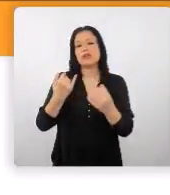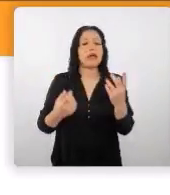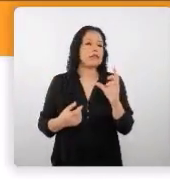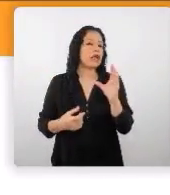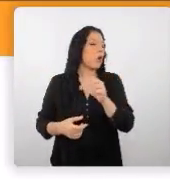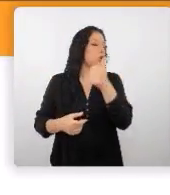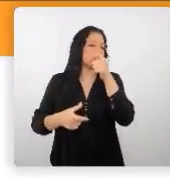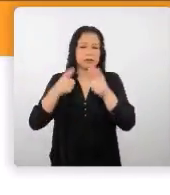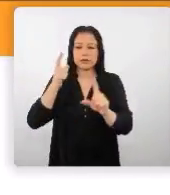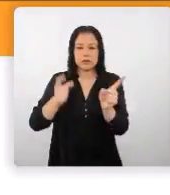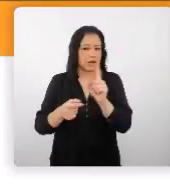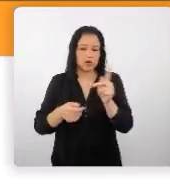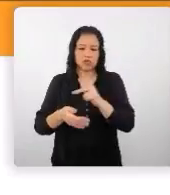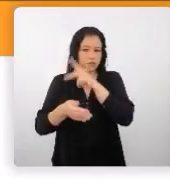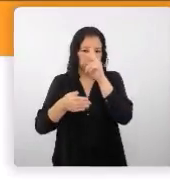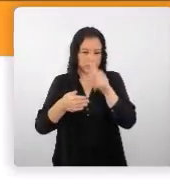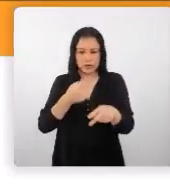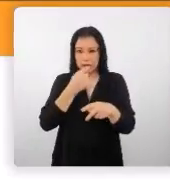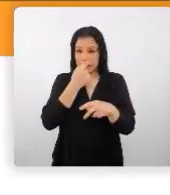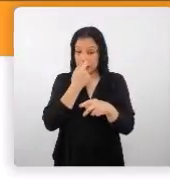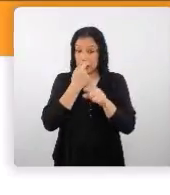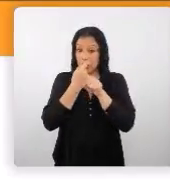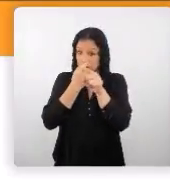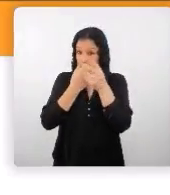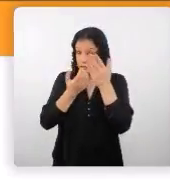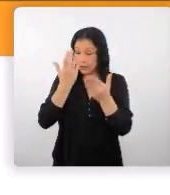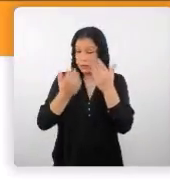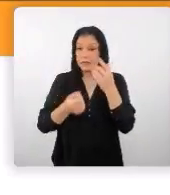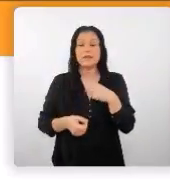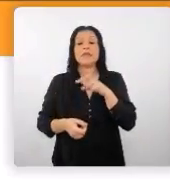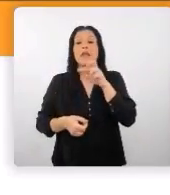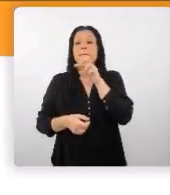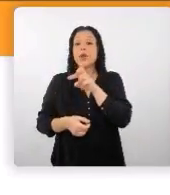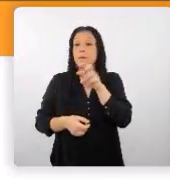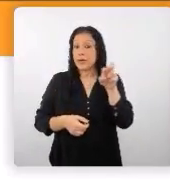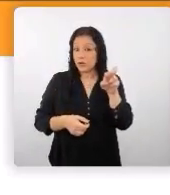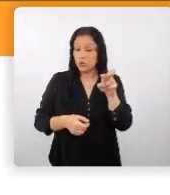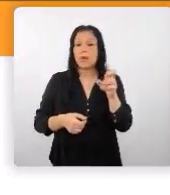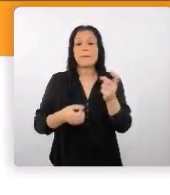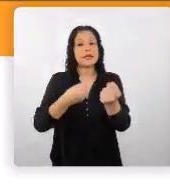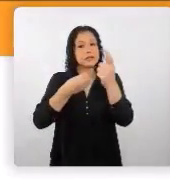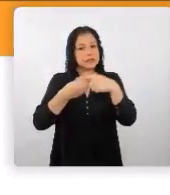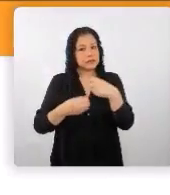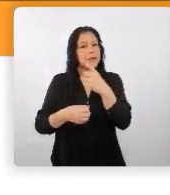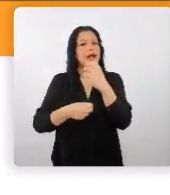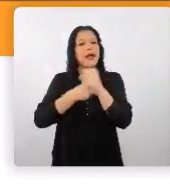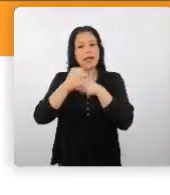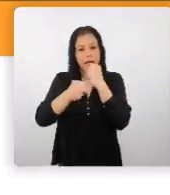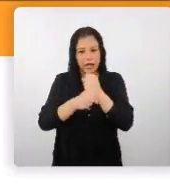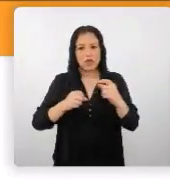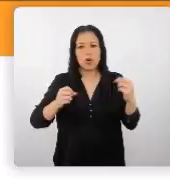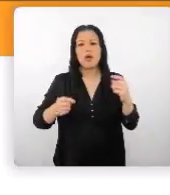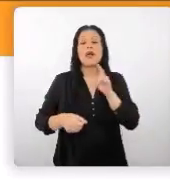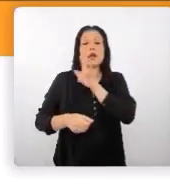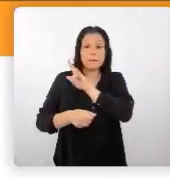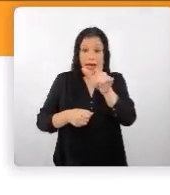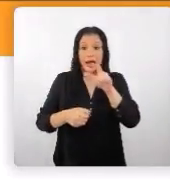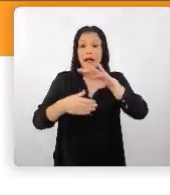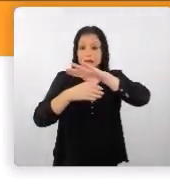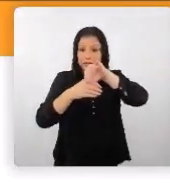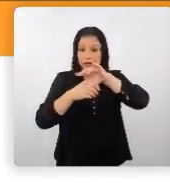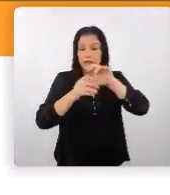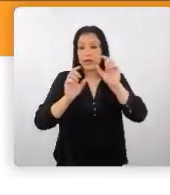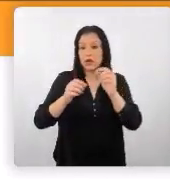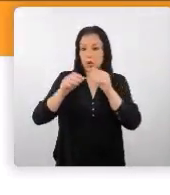¿no? Como también deben conocer, PromPerú participa todos los años en esta feria con un